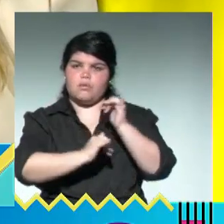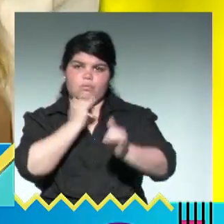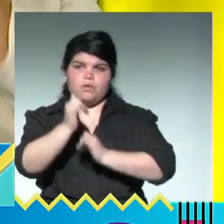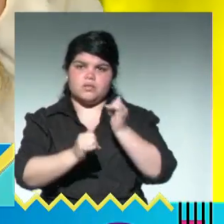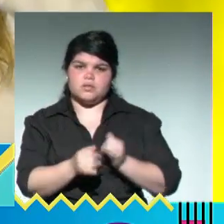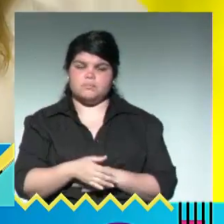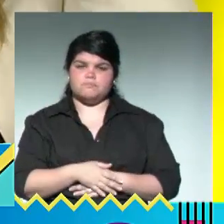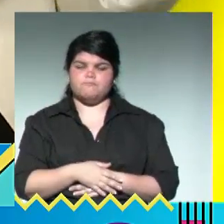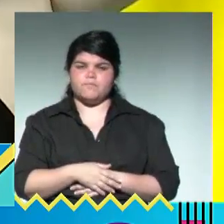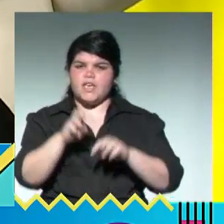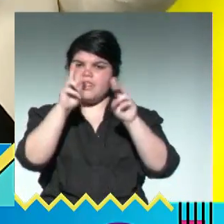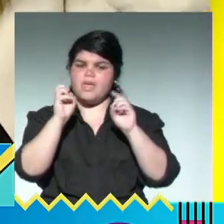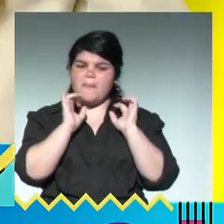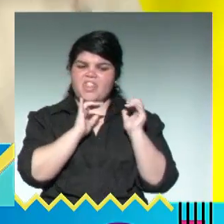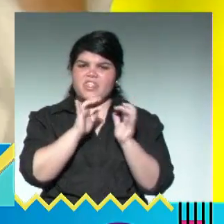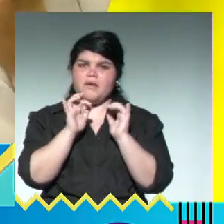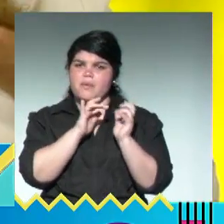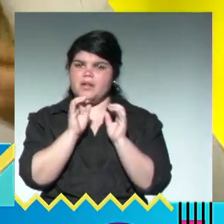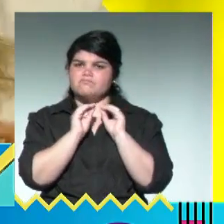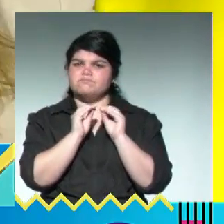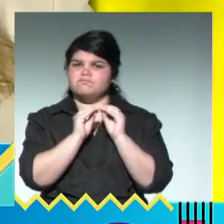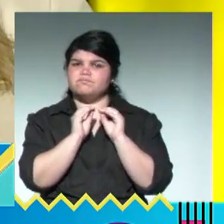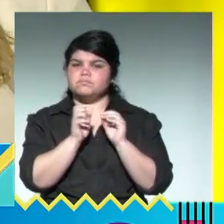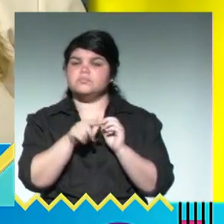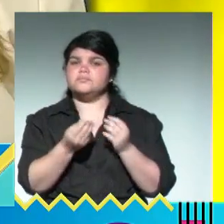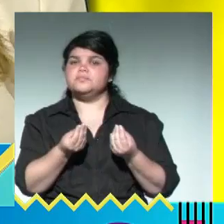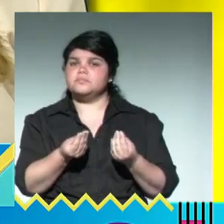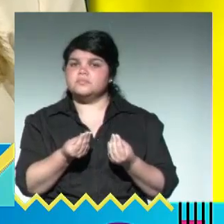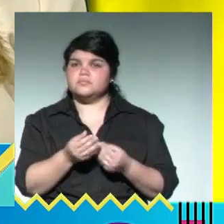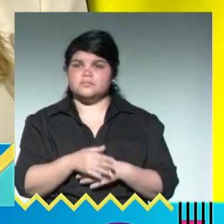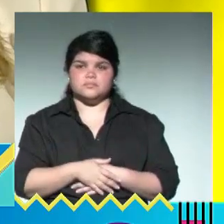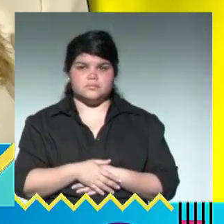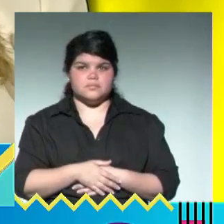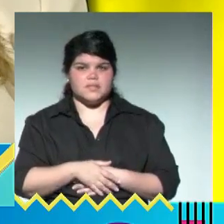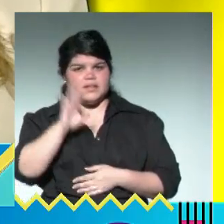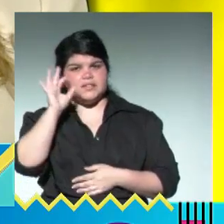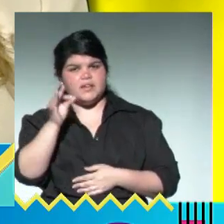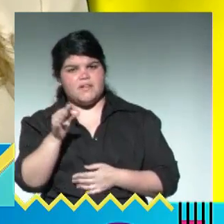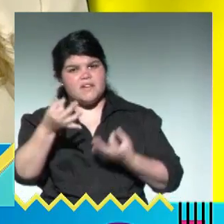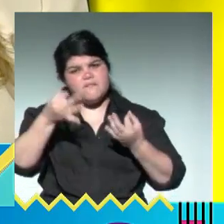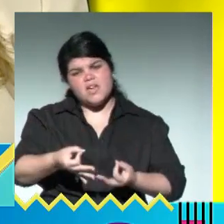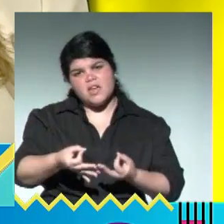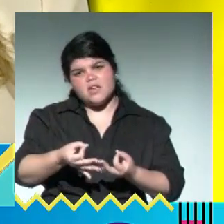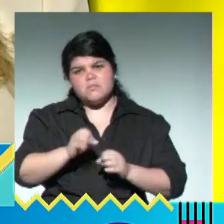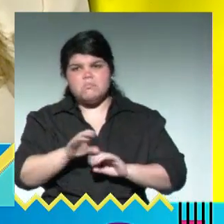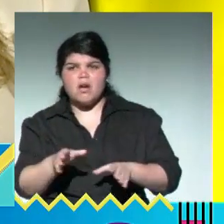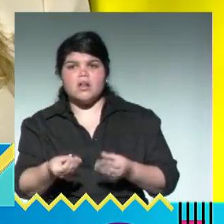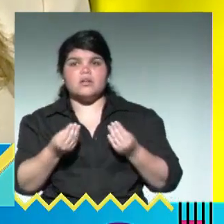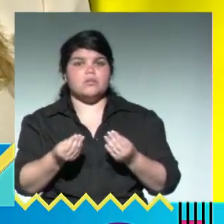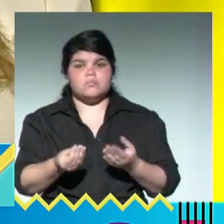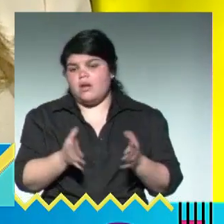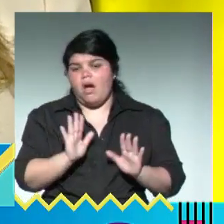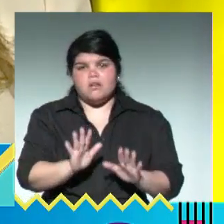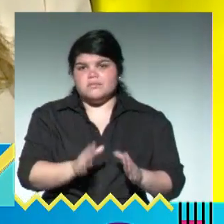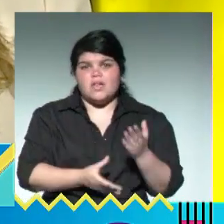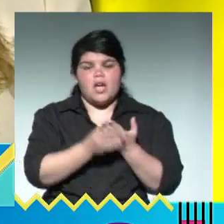debatir me parece por ahí sobre si está bien el ajuste, ¿no? No quedaba otra. El Fondo Monetario te está